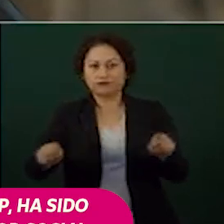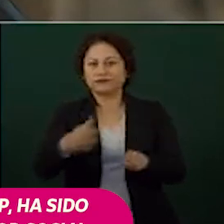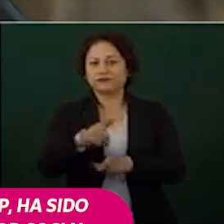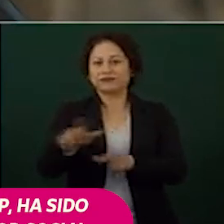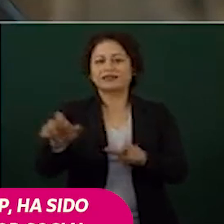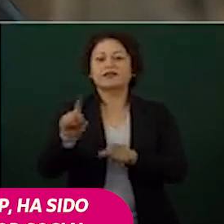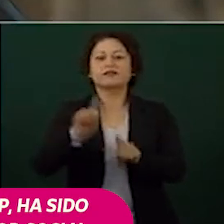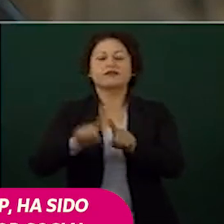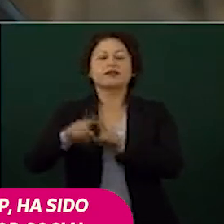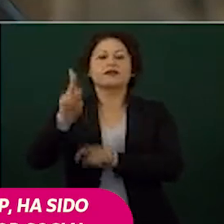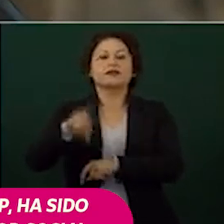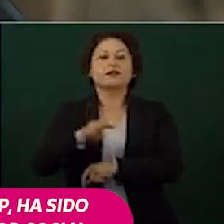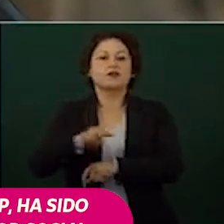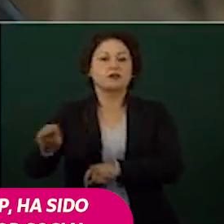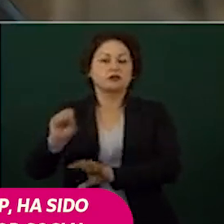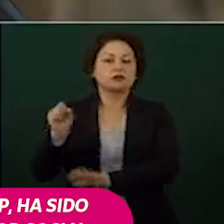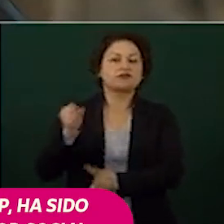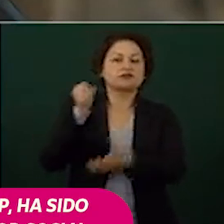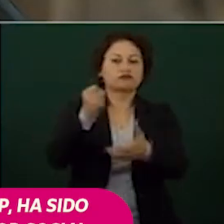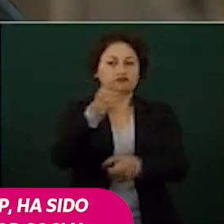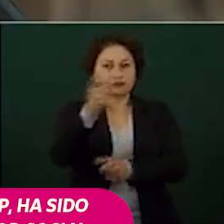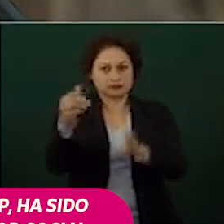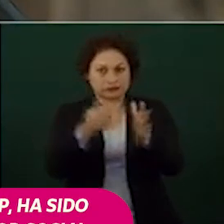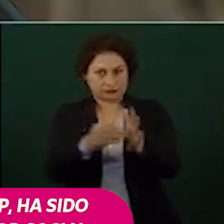inversión de 1.100 millones. Adelante.